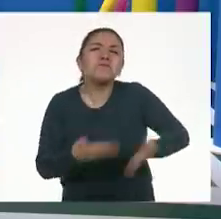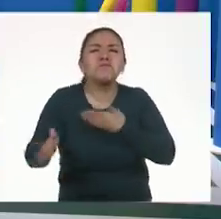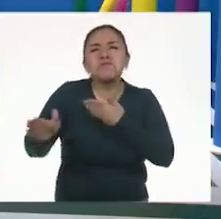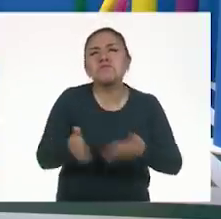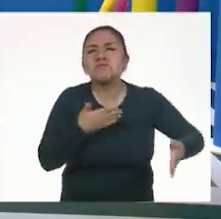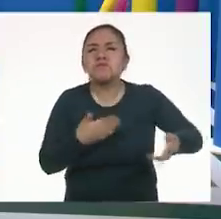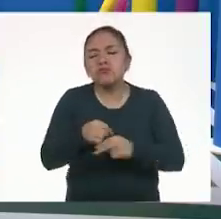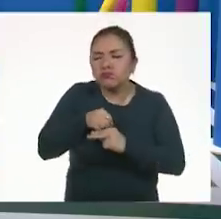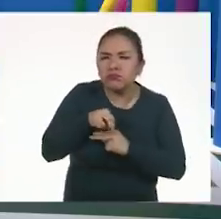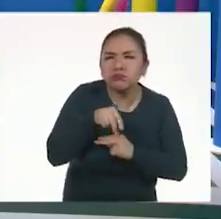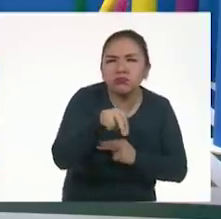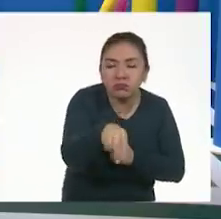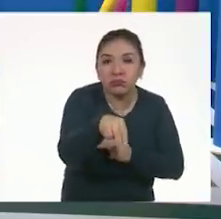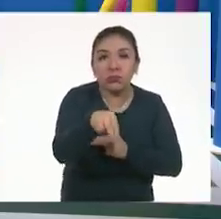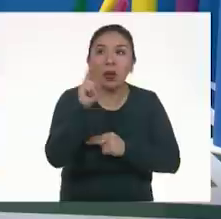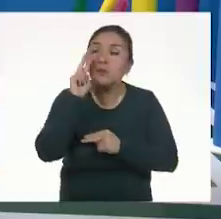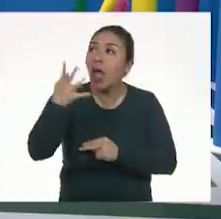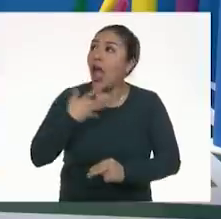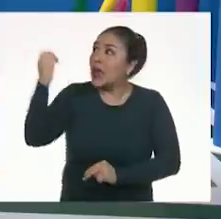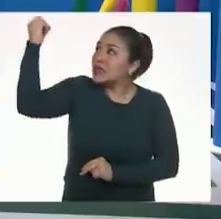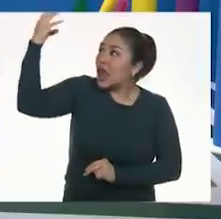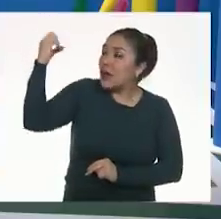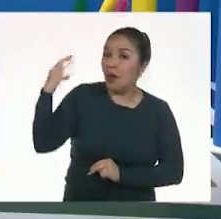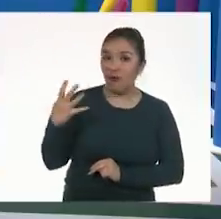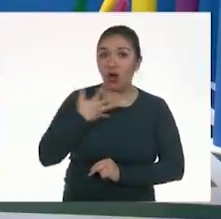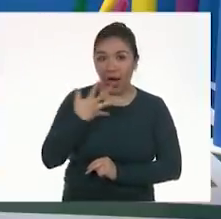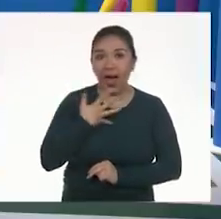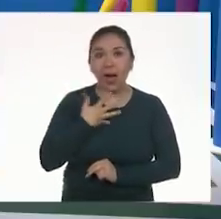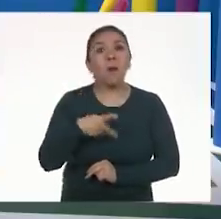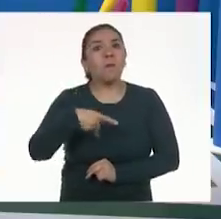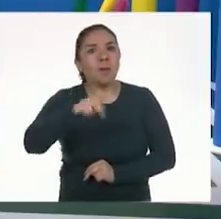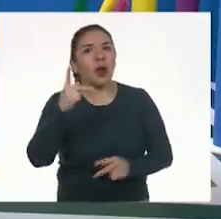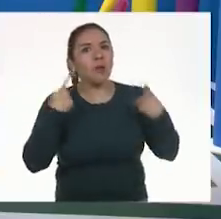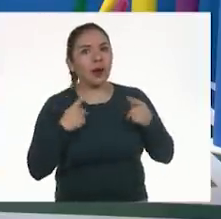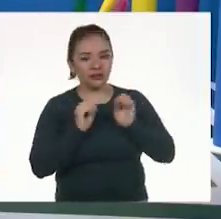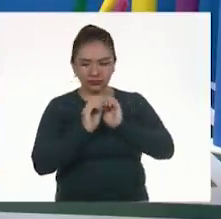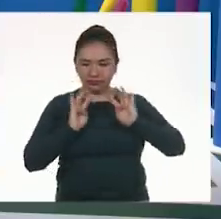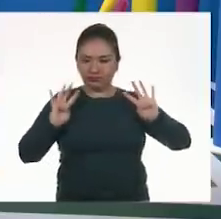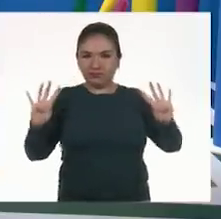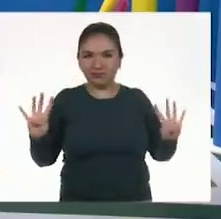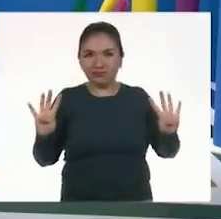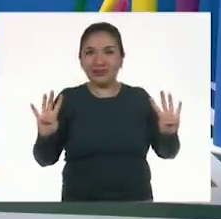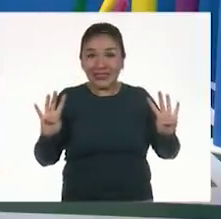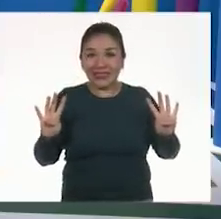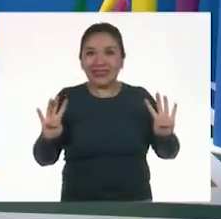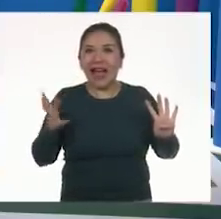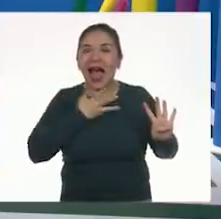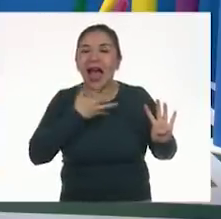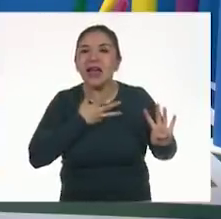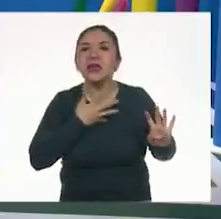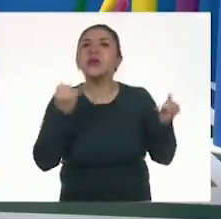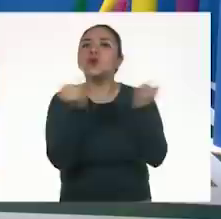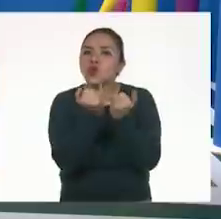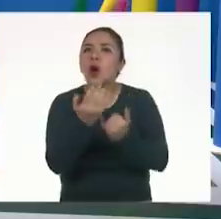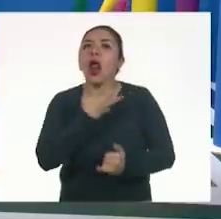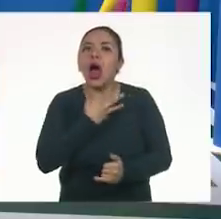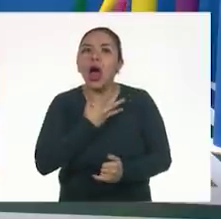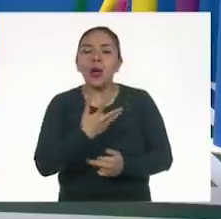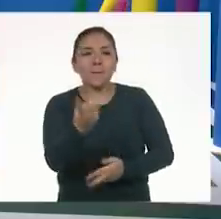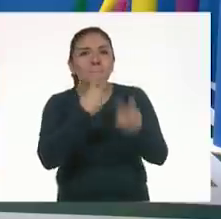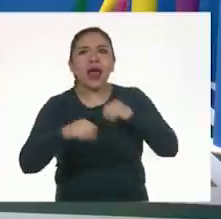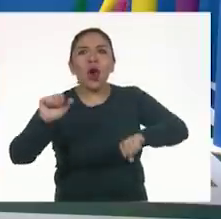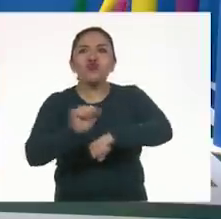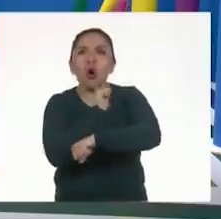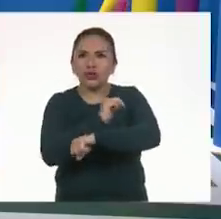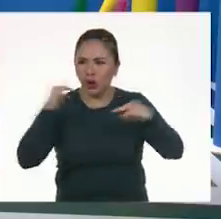tú te paras frente a la calle está el semáforo, pero además de eso está la gente que te rodea, pero además de eso está el arroyo de